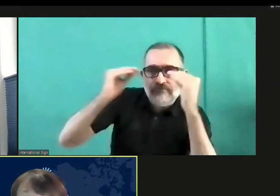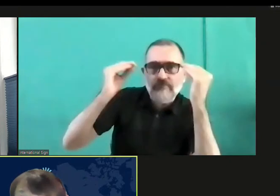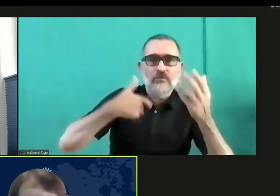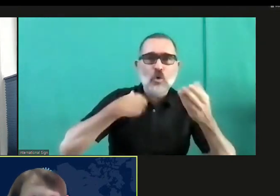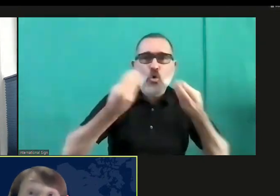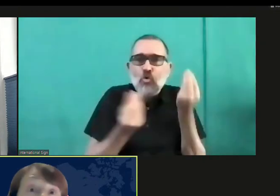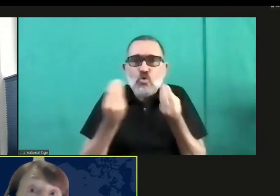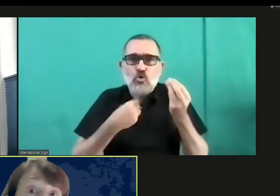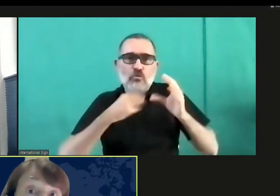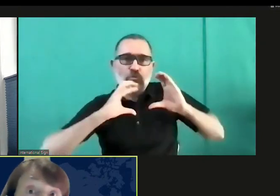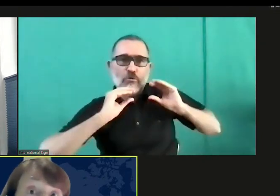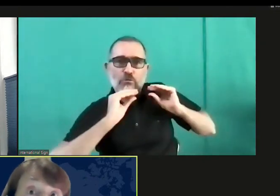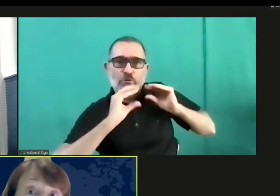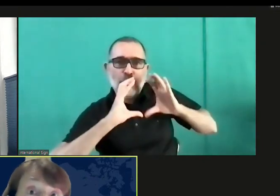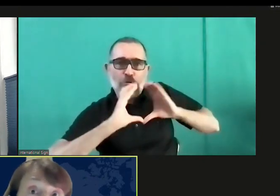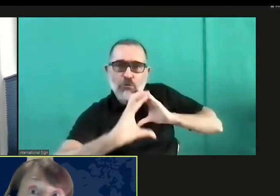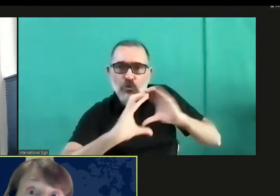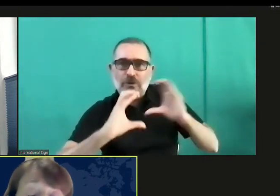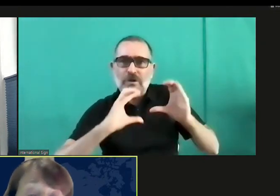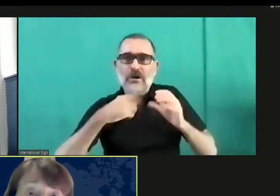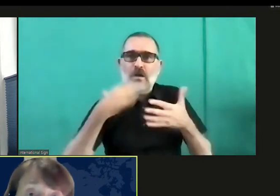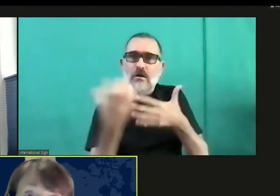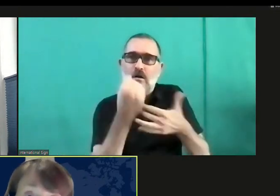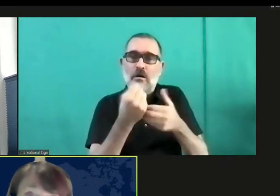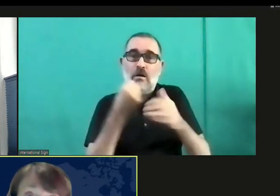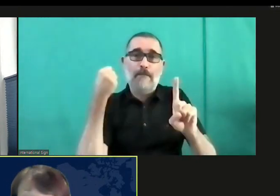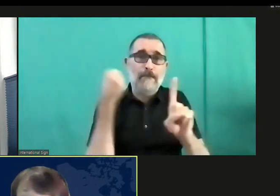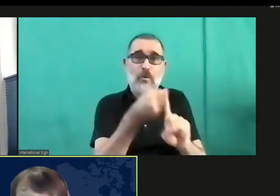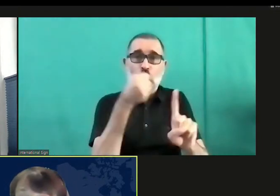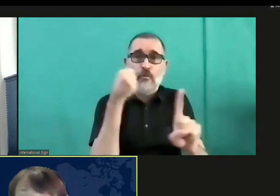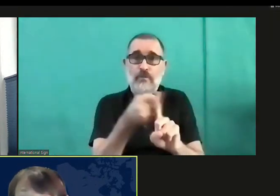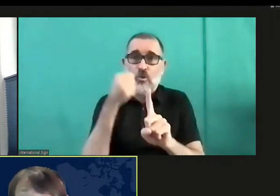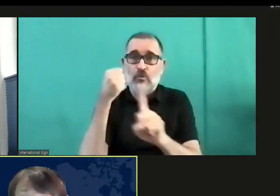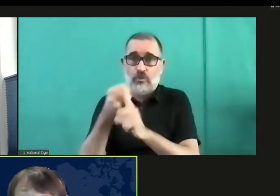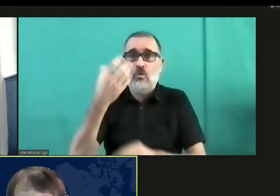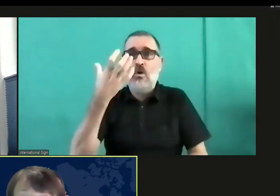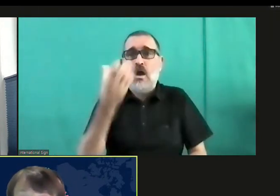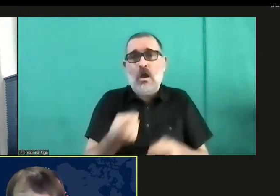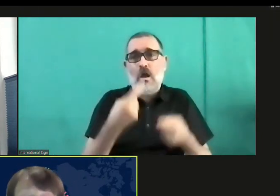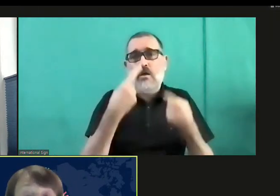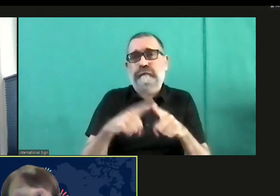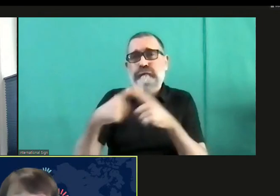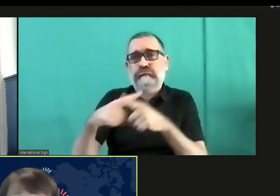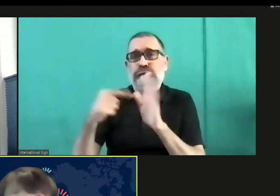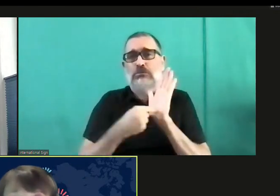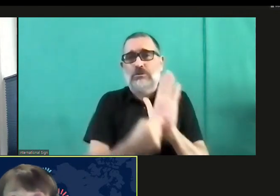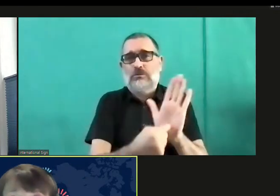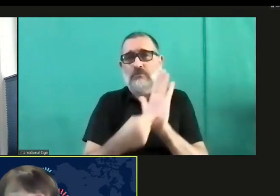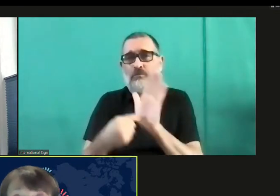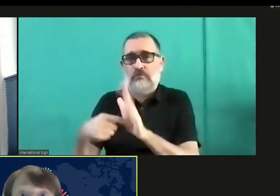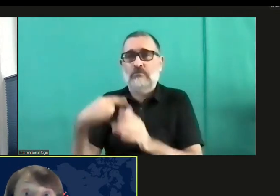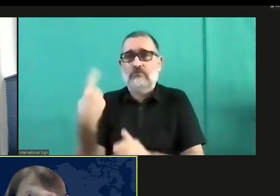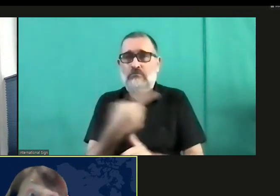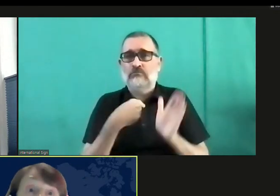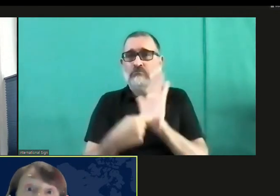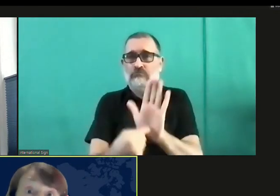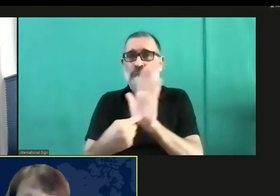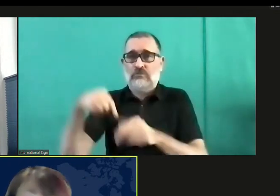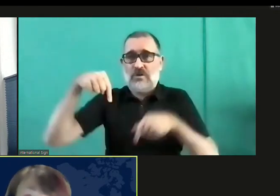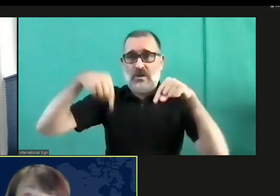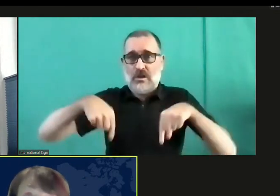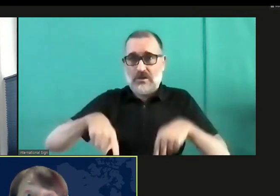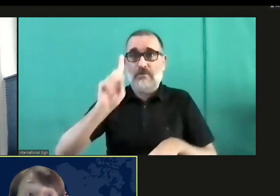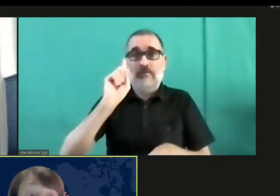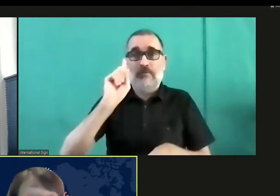no había la sociedad civil no estaba participando o sea que ese tipo de tarea la hizo la